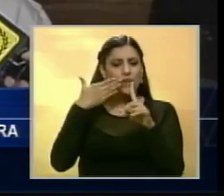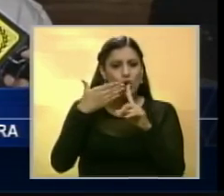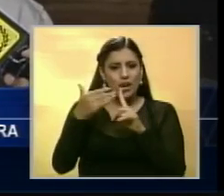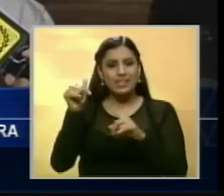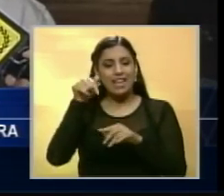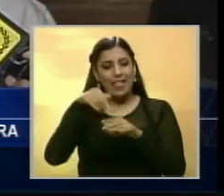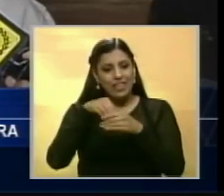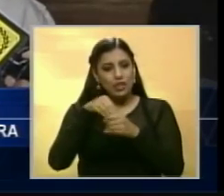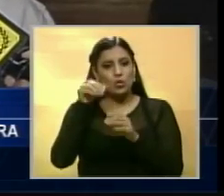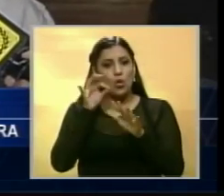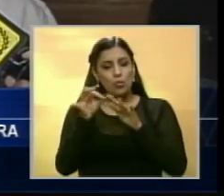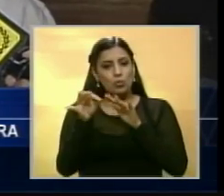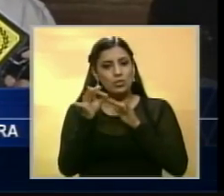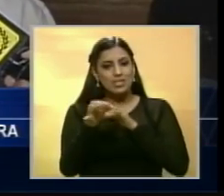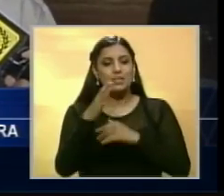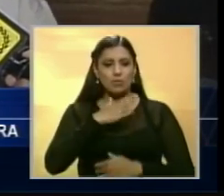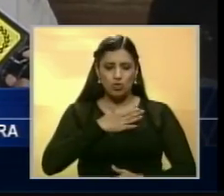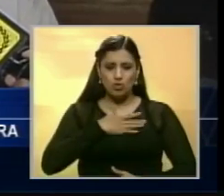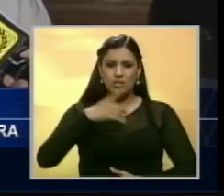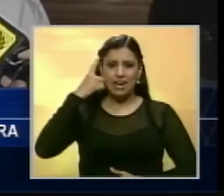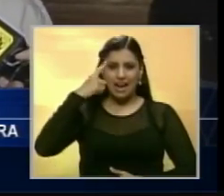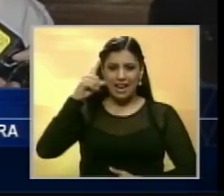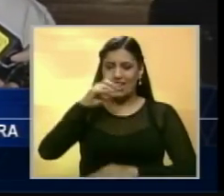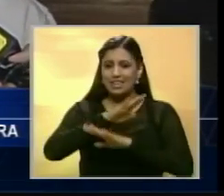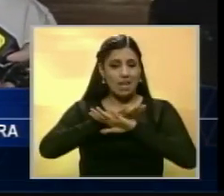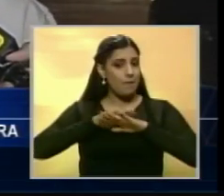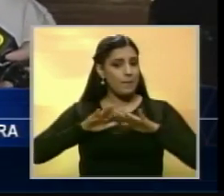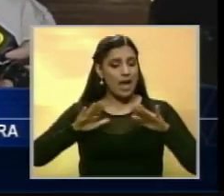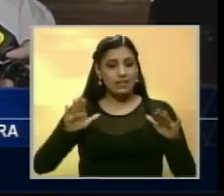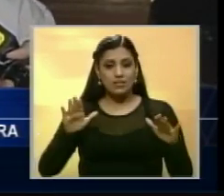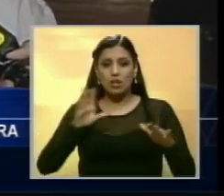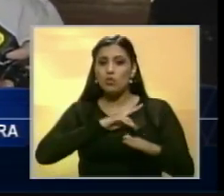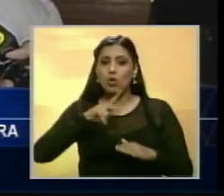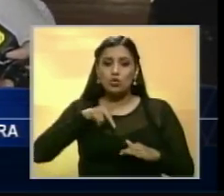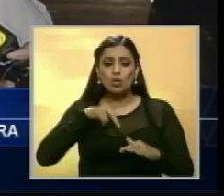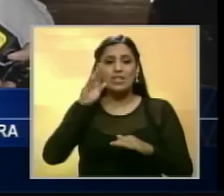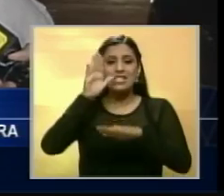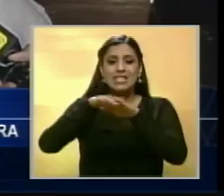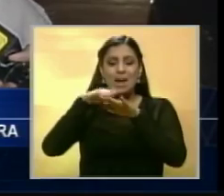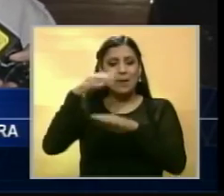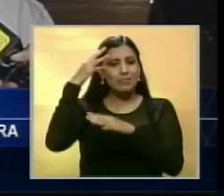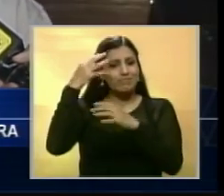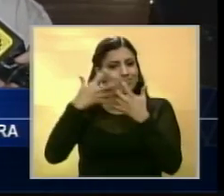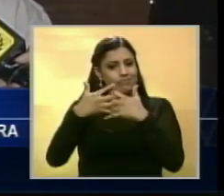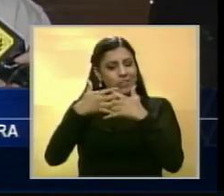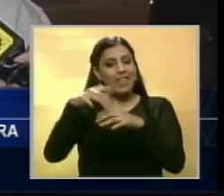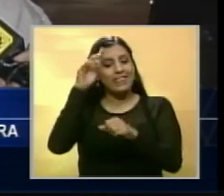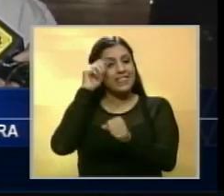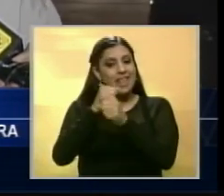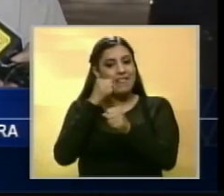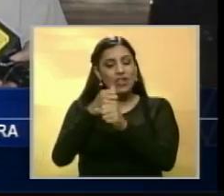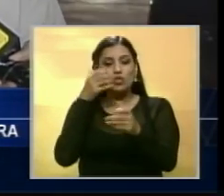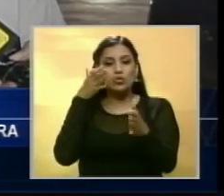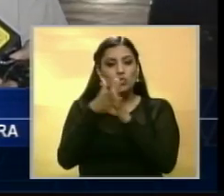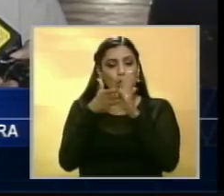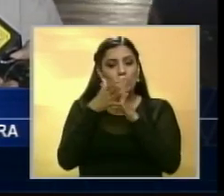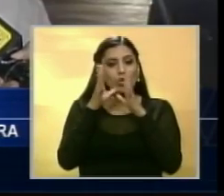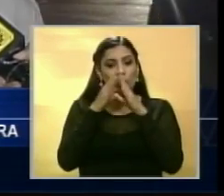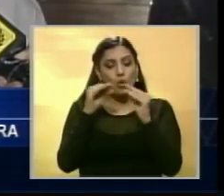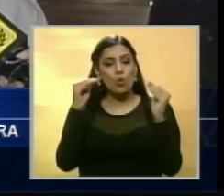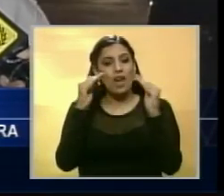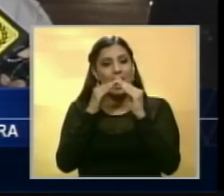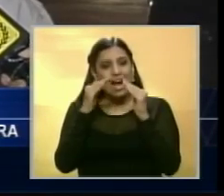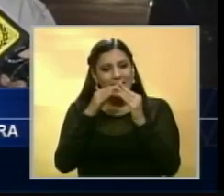dentro del municipio, el cual creo que ya basta, debemos de hacernos un llamado a la reflexión y trabajar sobre todo lo que están en estos